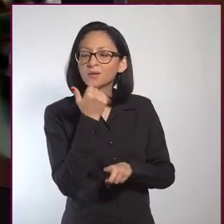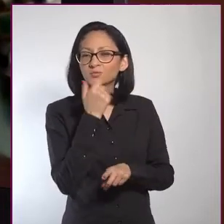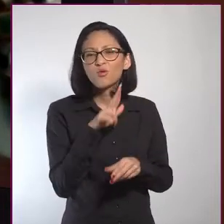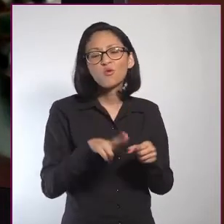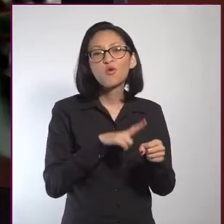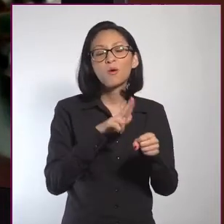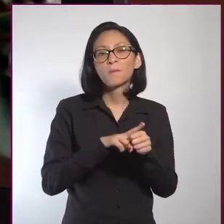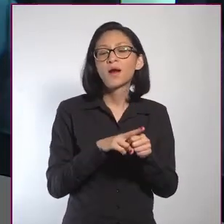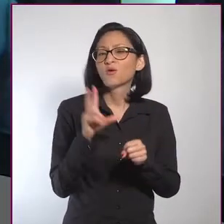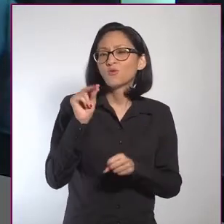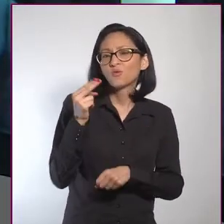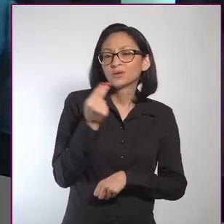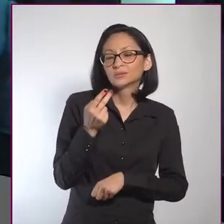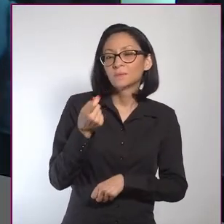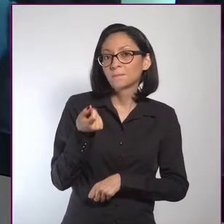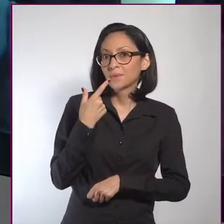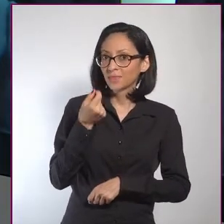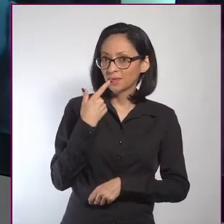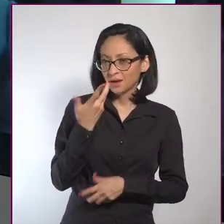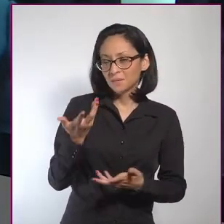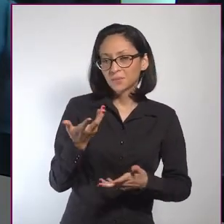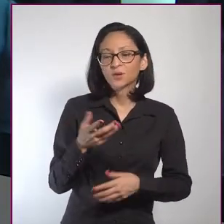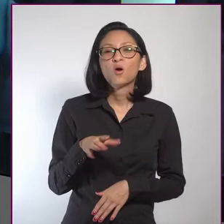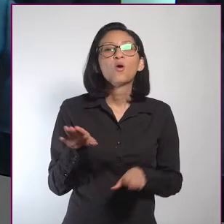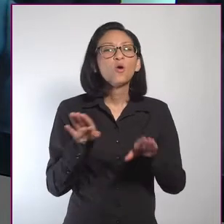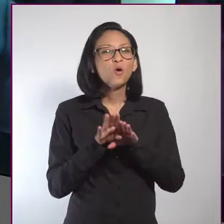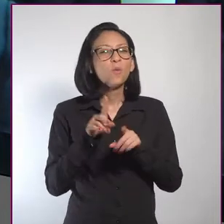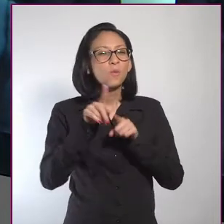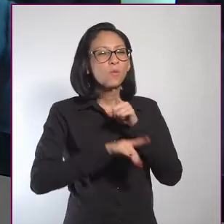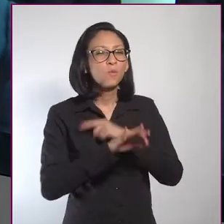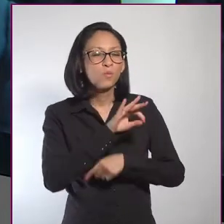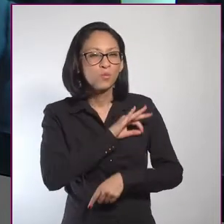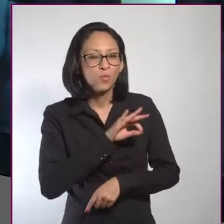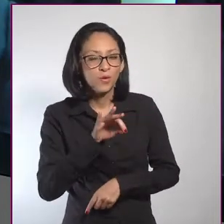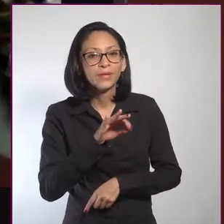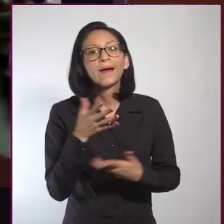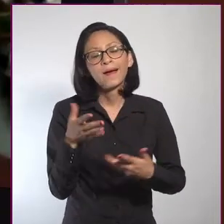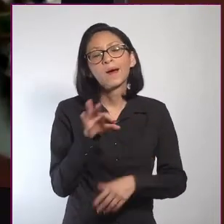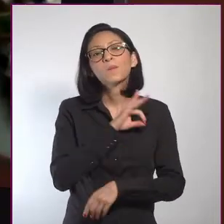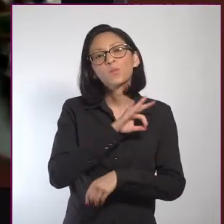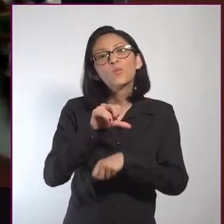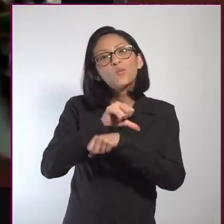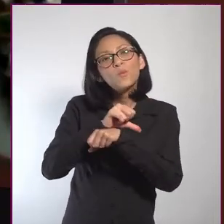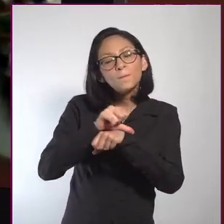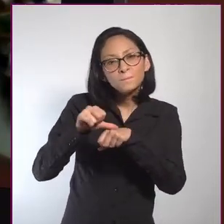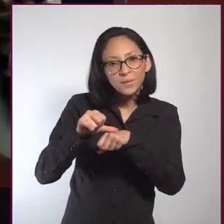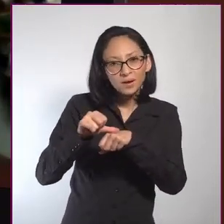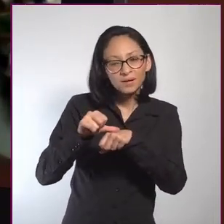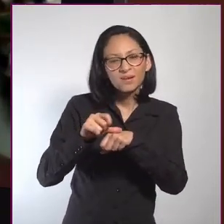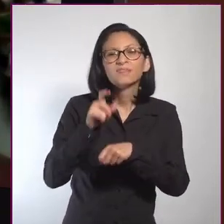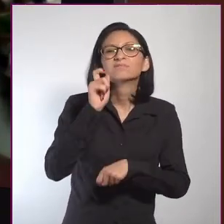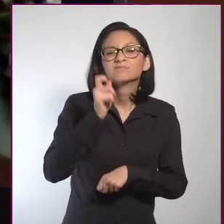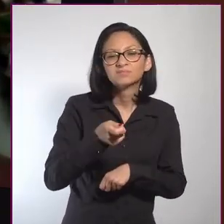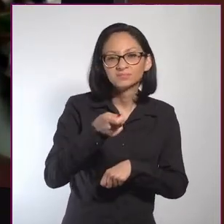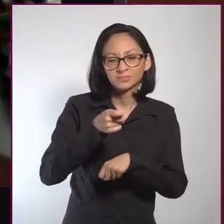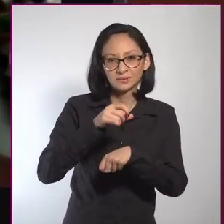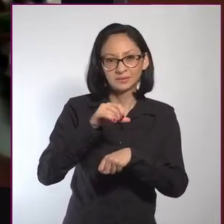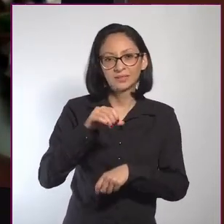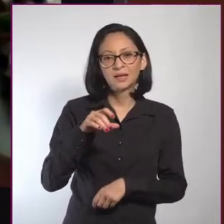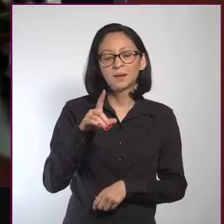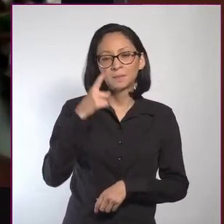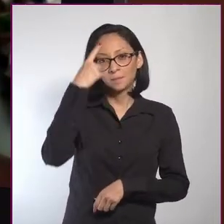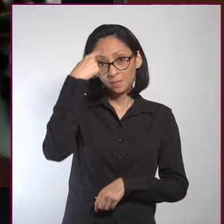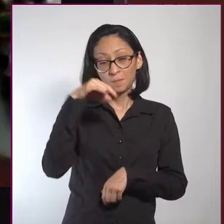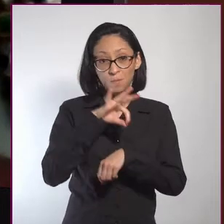tomar medicamentos. Otro mecanismo de revertirlo es con la cirugía bariátrica, que es una cirugía que se usa